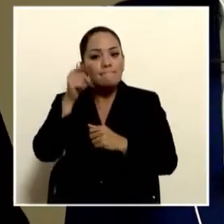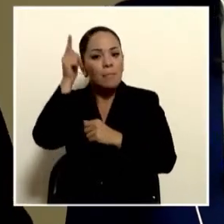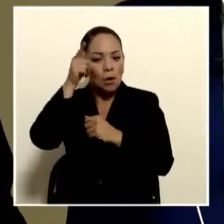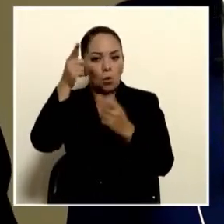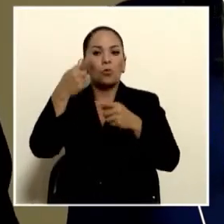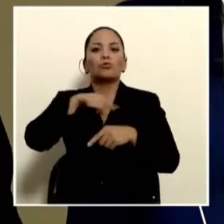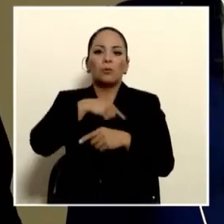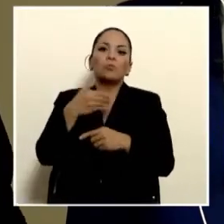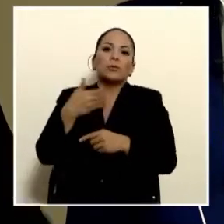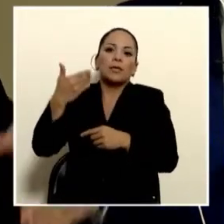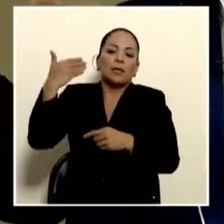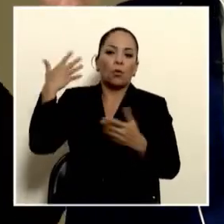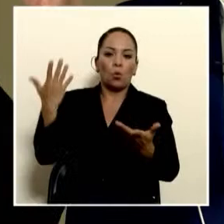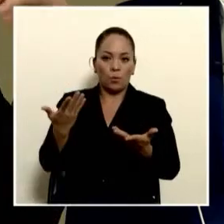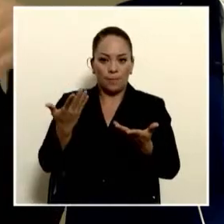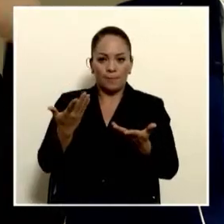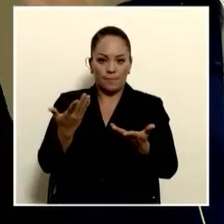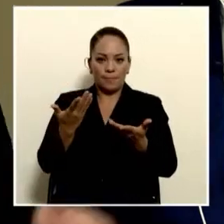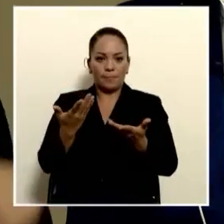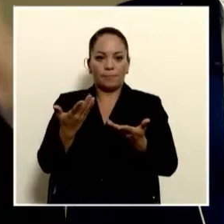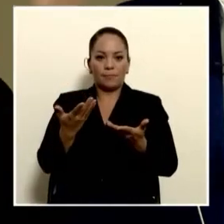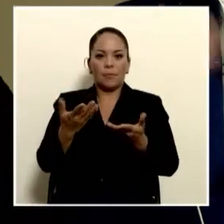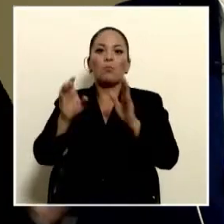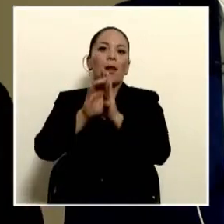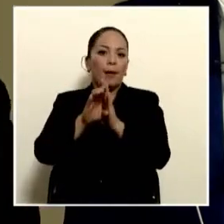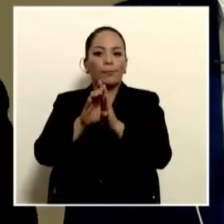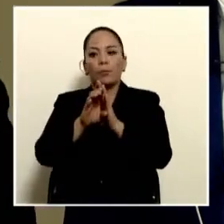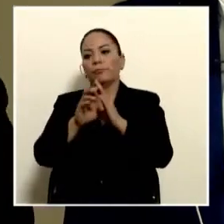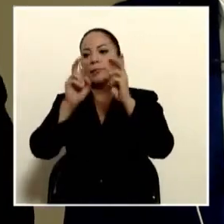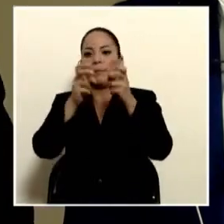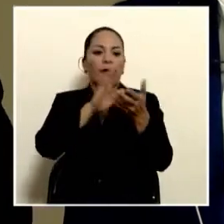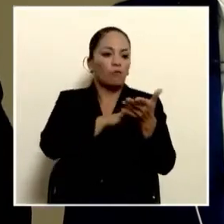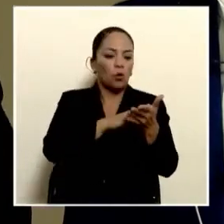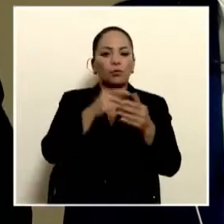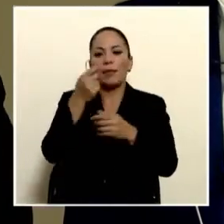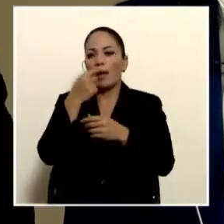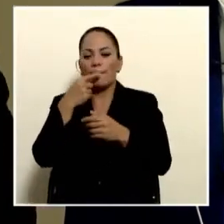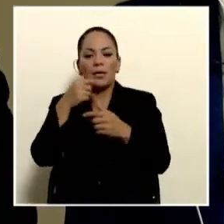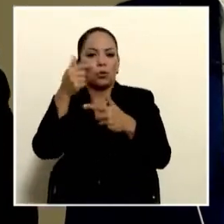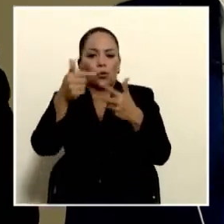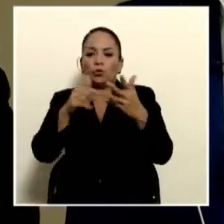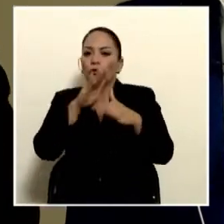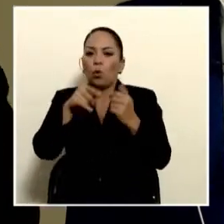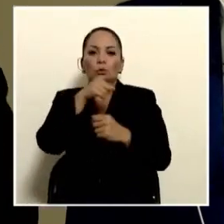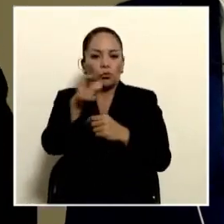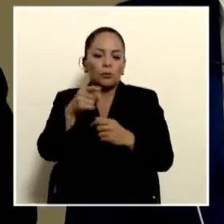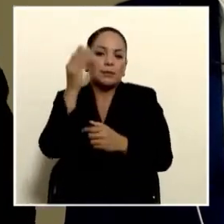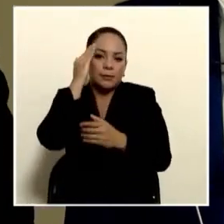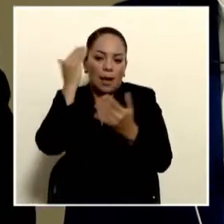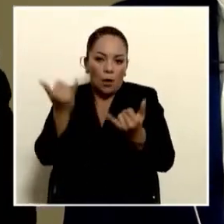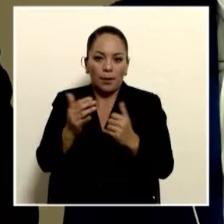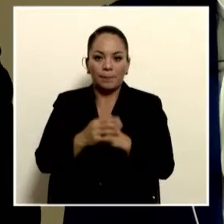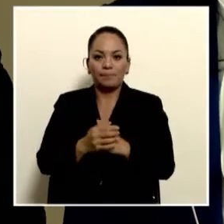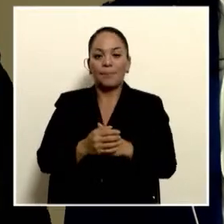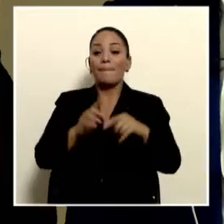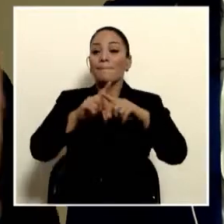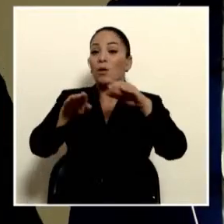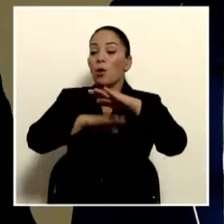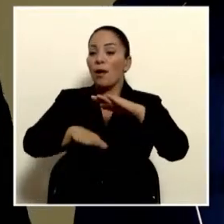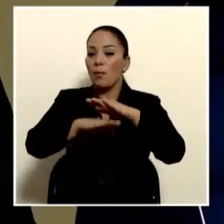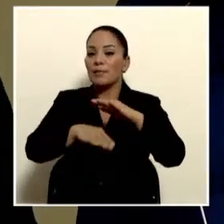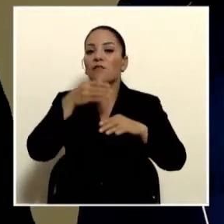que hemos tenido en el caso de arroz, medicamentos y todo lo que han ido ustedes conociendo. Pero la base son